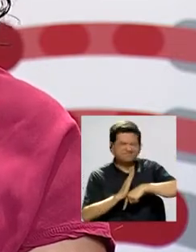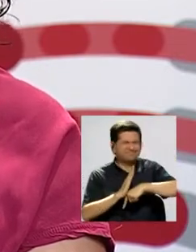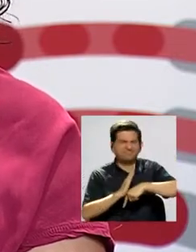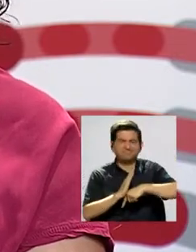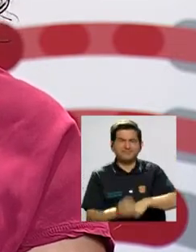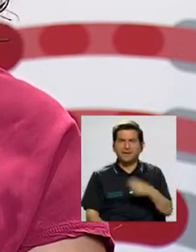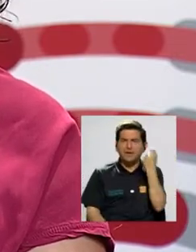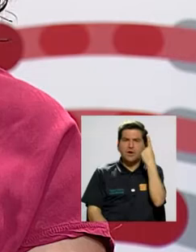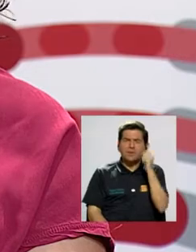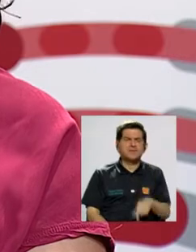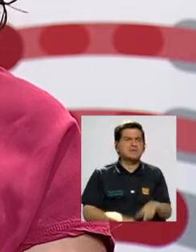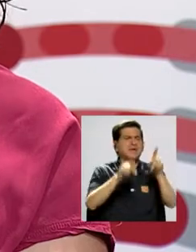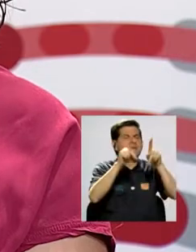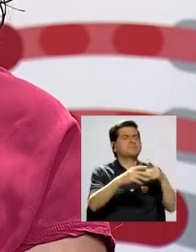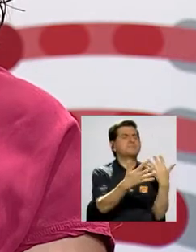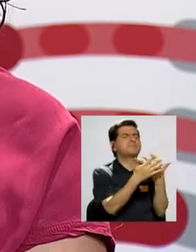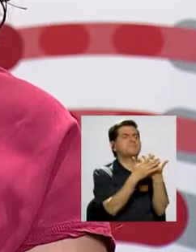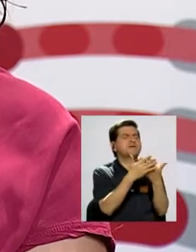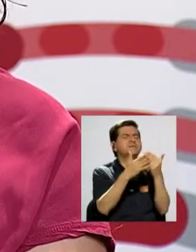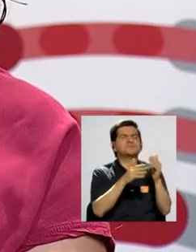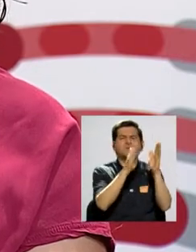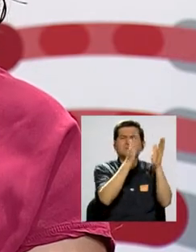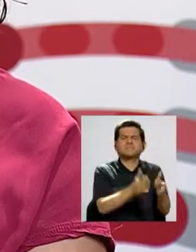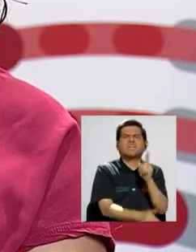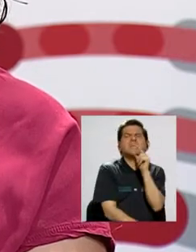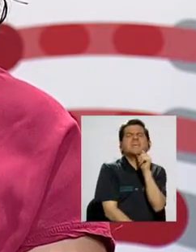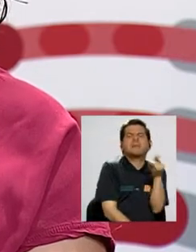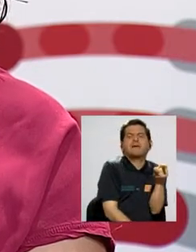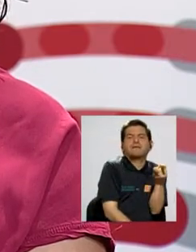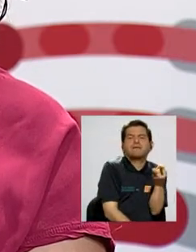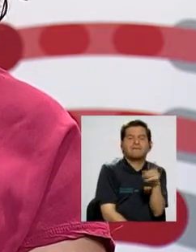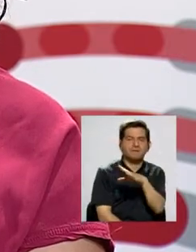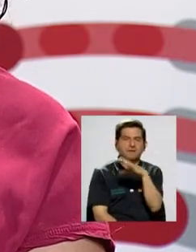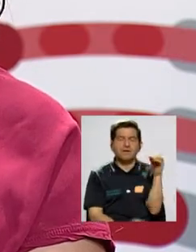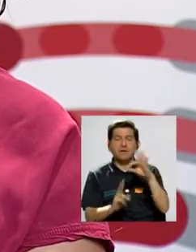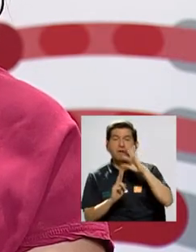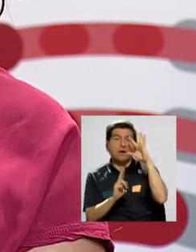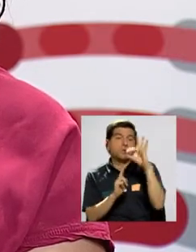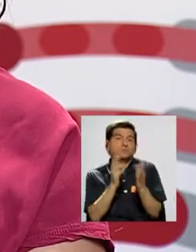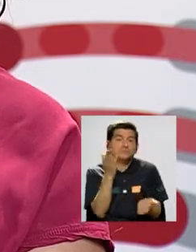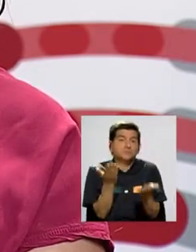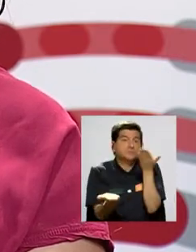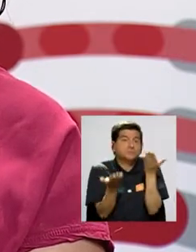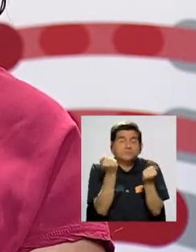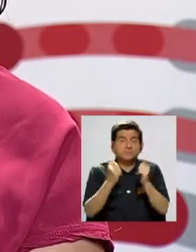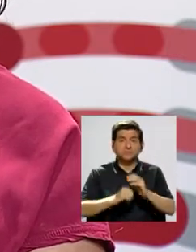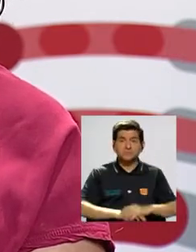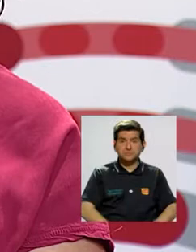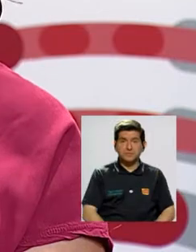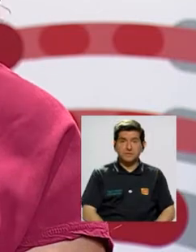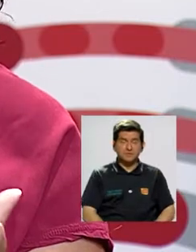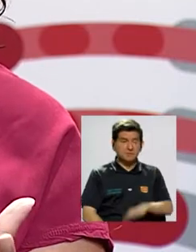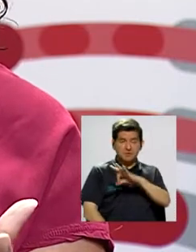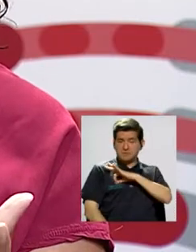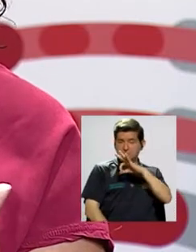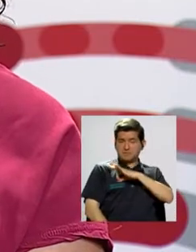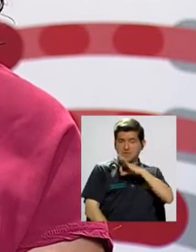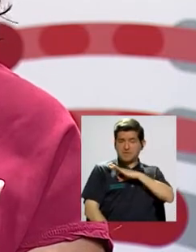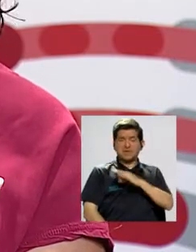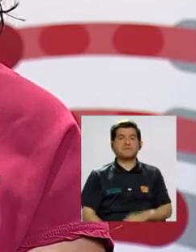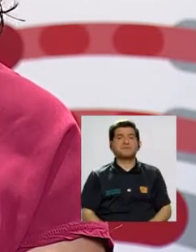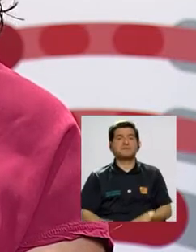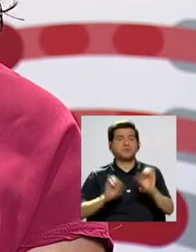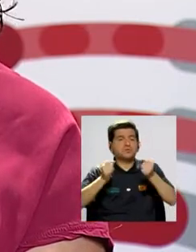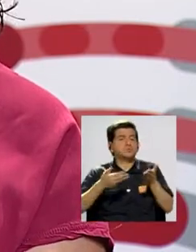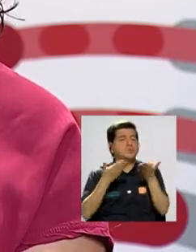eso, quiénes están en las cárceles. Y si la opción, digamos, ante los beneficios condicionales,